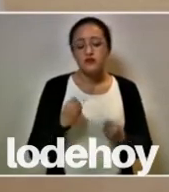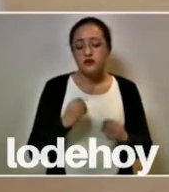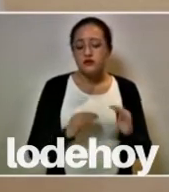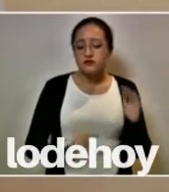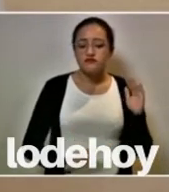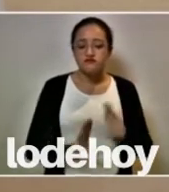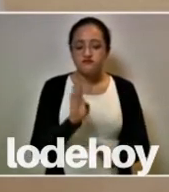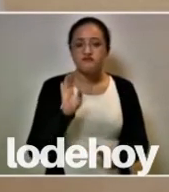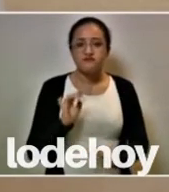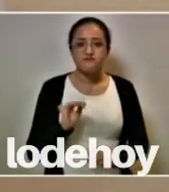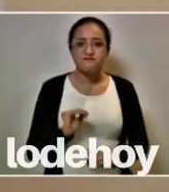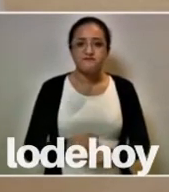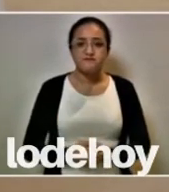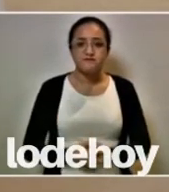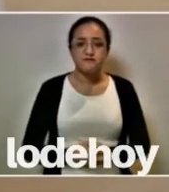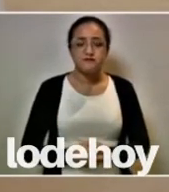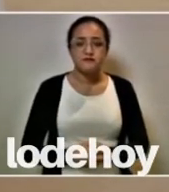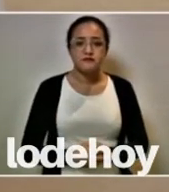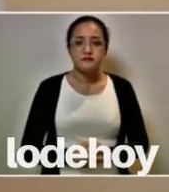alto.